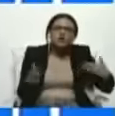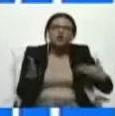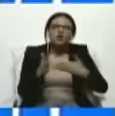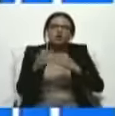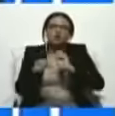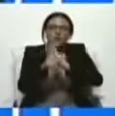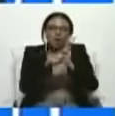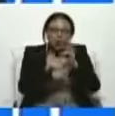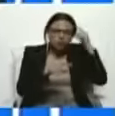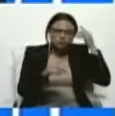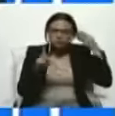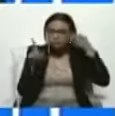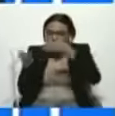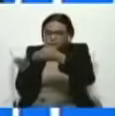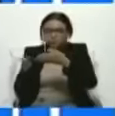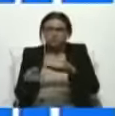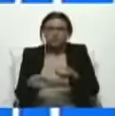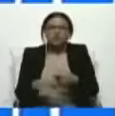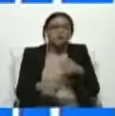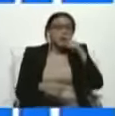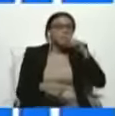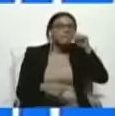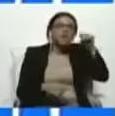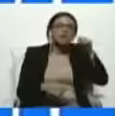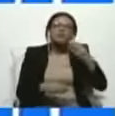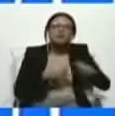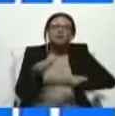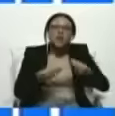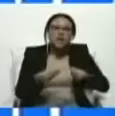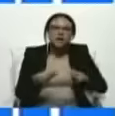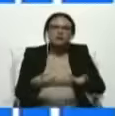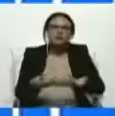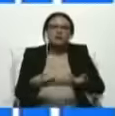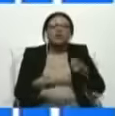¿Dónde estaba Nicolás Maduro